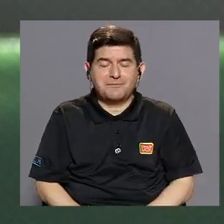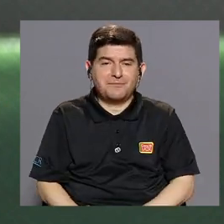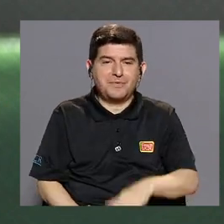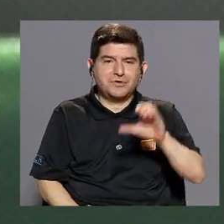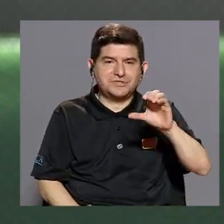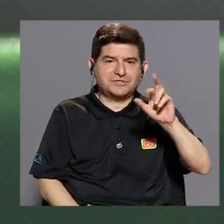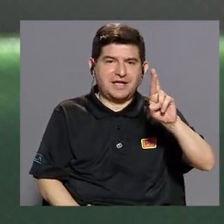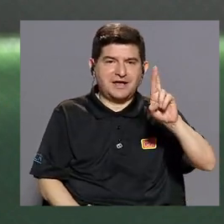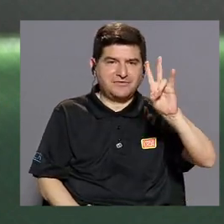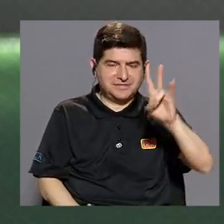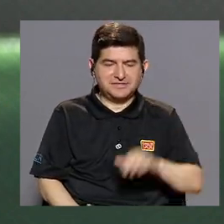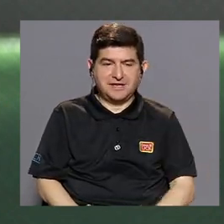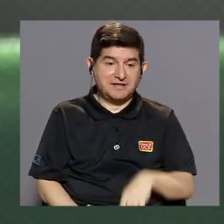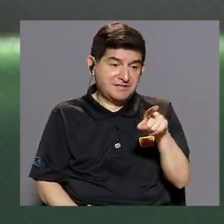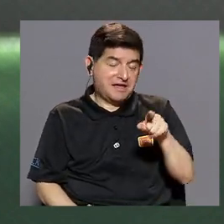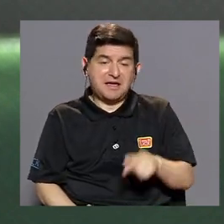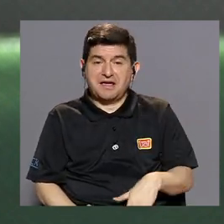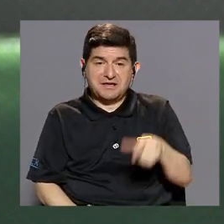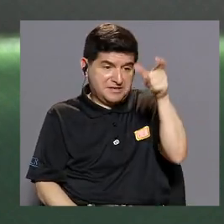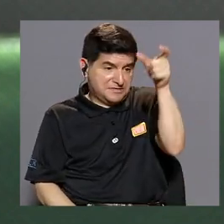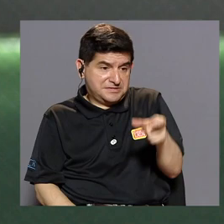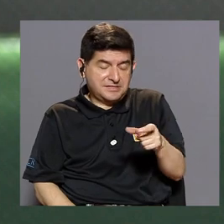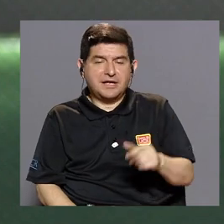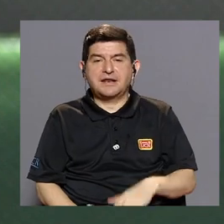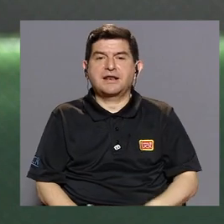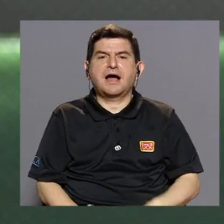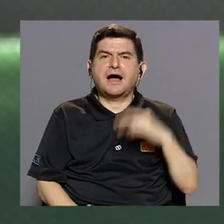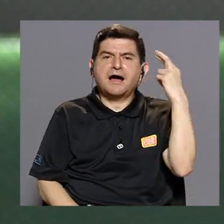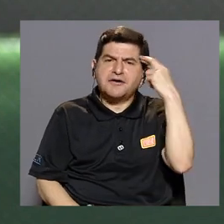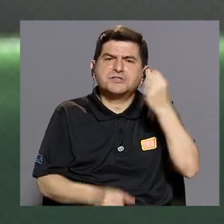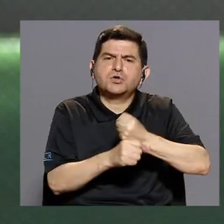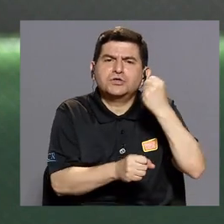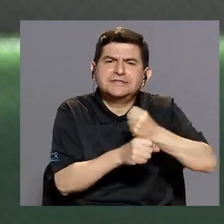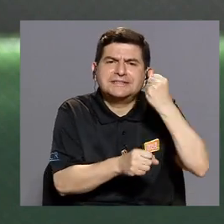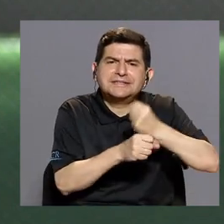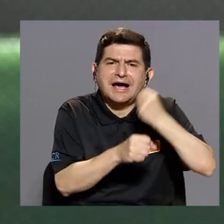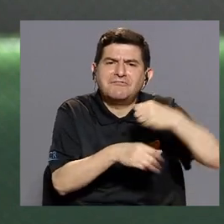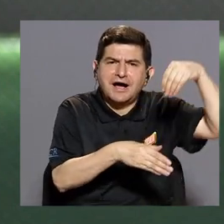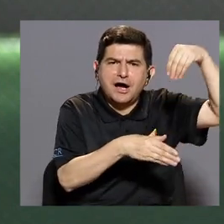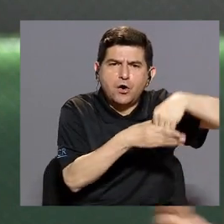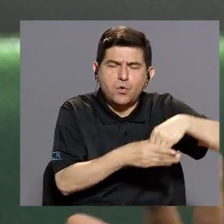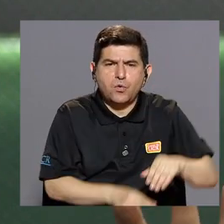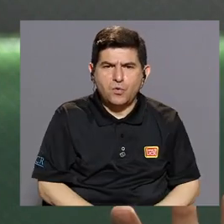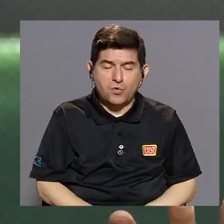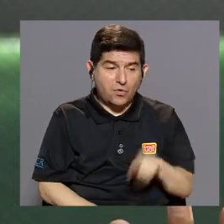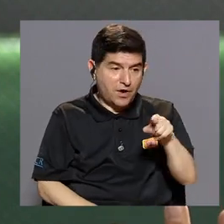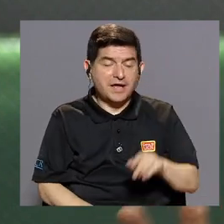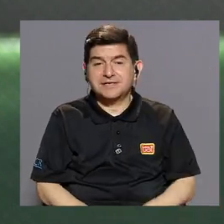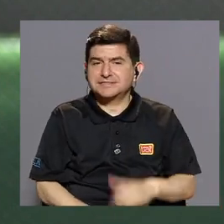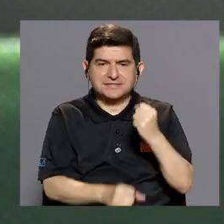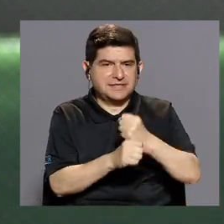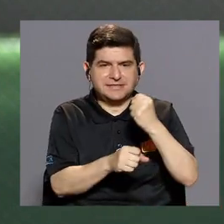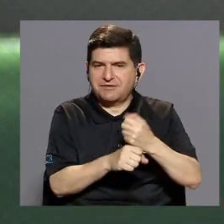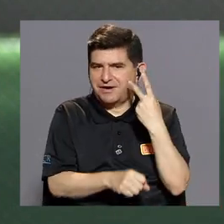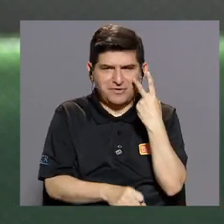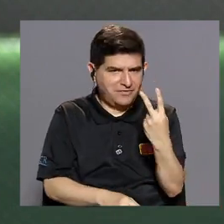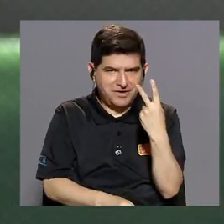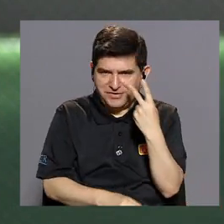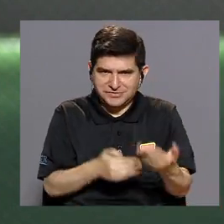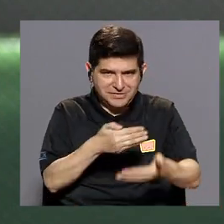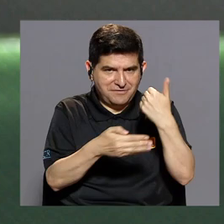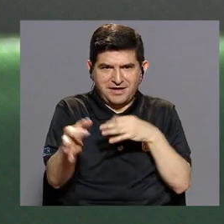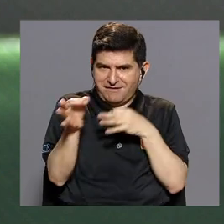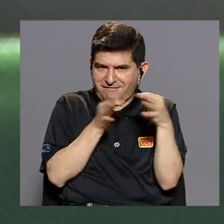El tema de Cristiano, que lo comentamos ese día, es lo que es. Por el trabajo que conlleva, o sea, el entrenamiento invisible que hablábamos al